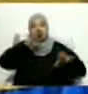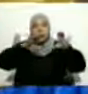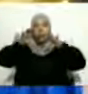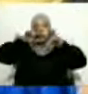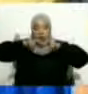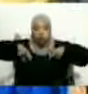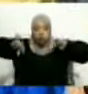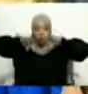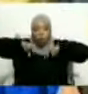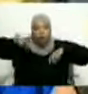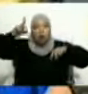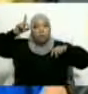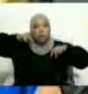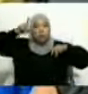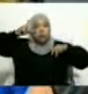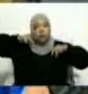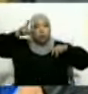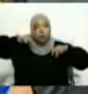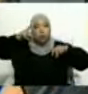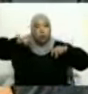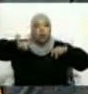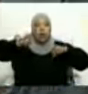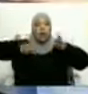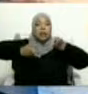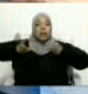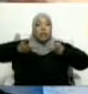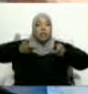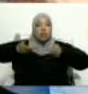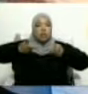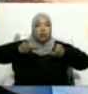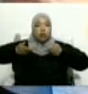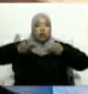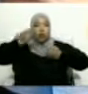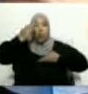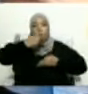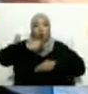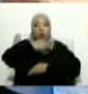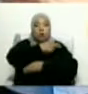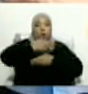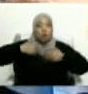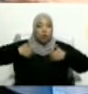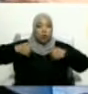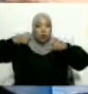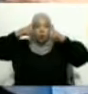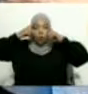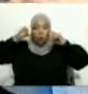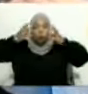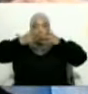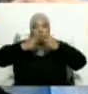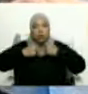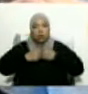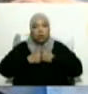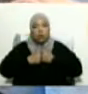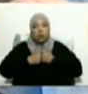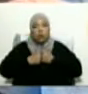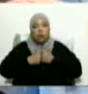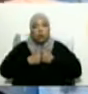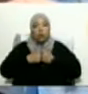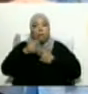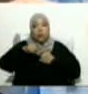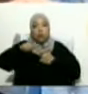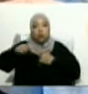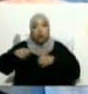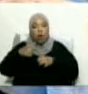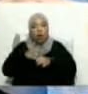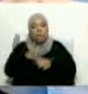investigadores, profesores, personal de servicio, intelectuales y administrativos, estamos